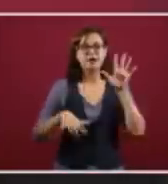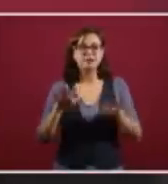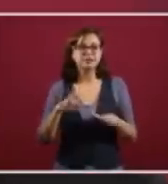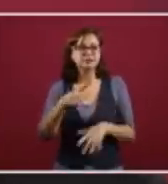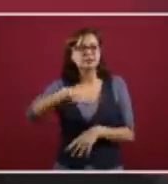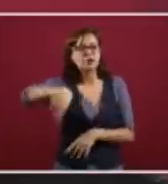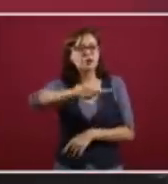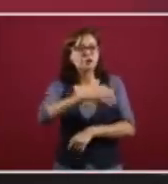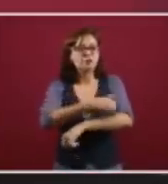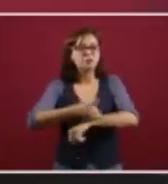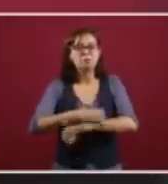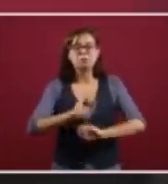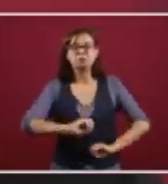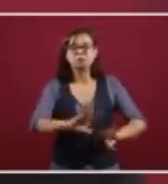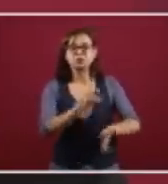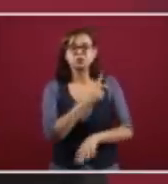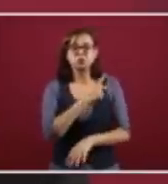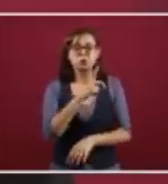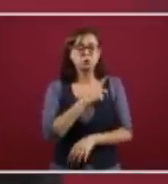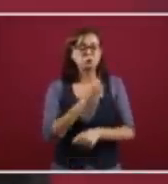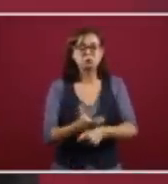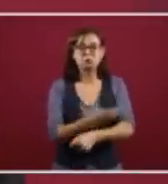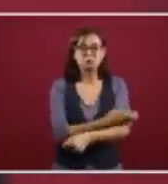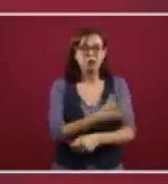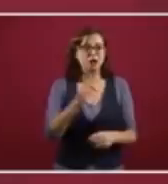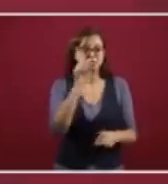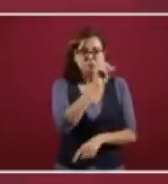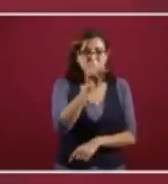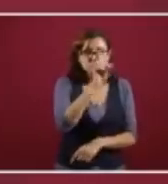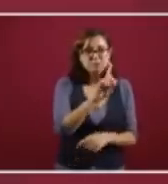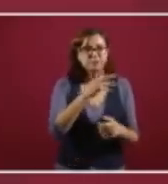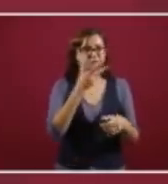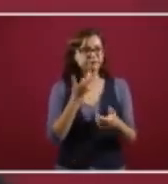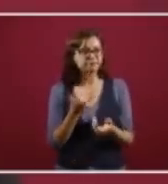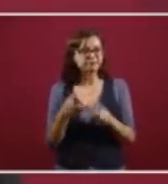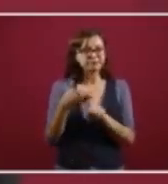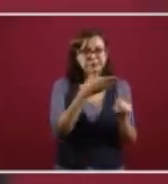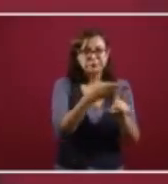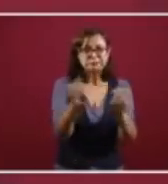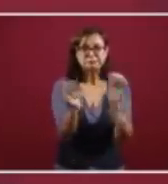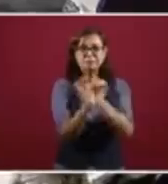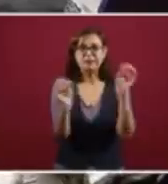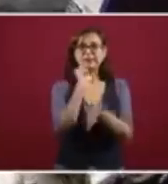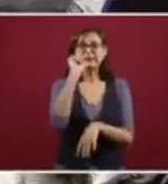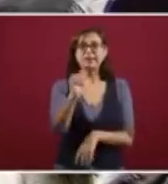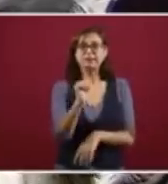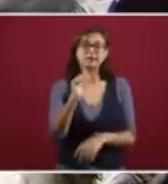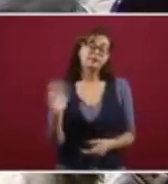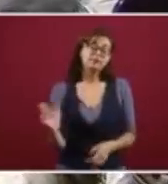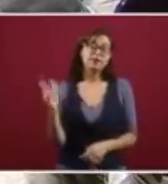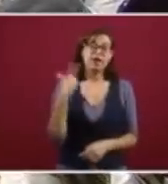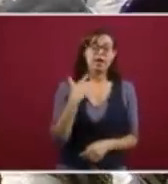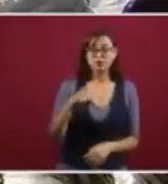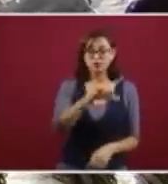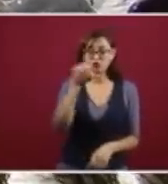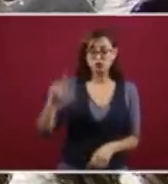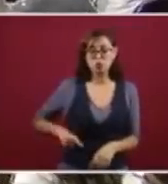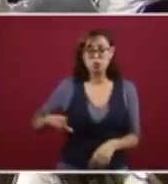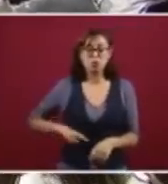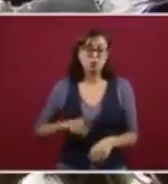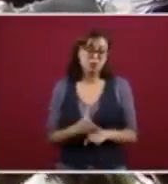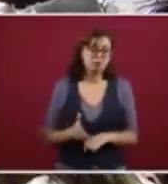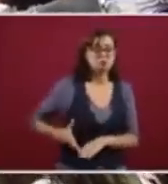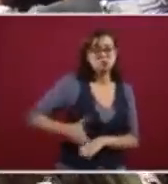un acompañamiento técnico. Prácticamente el ejercicio de la administración pasada fue entregar un conjunto